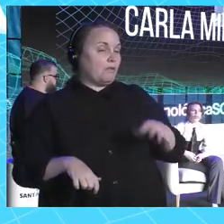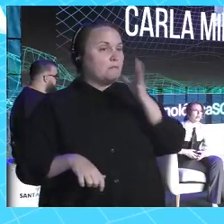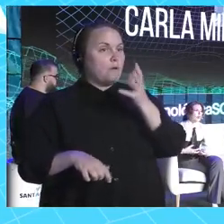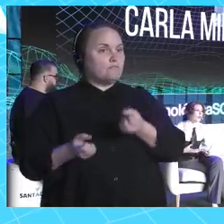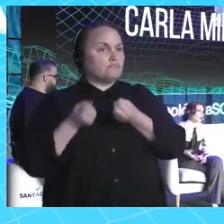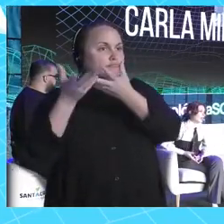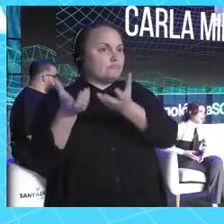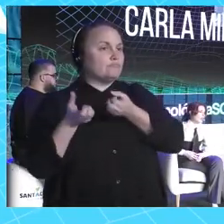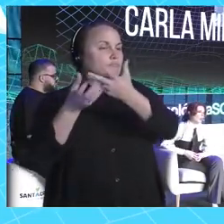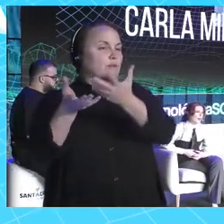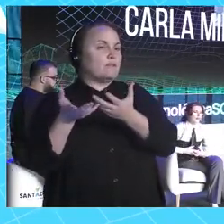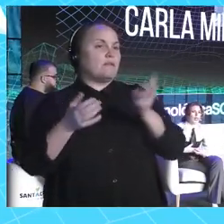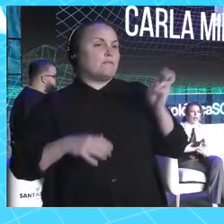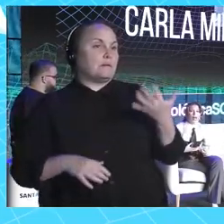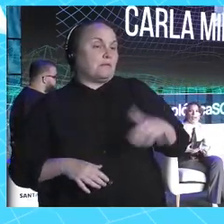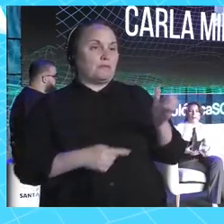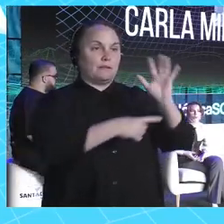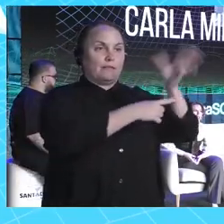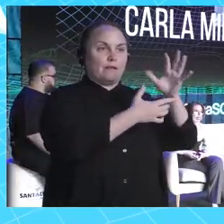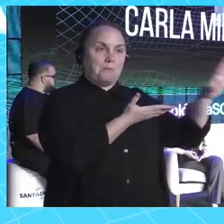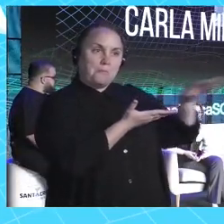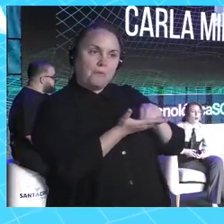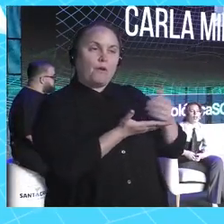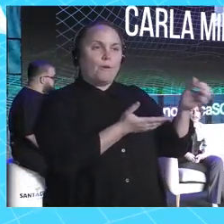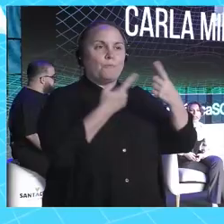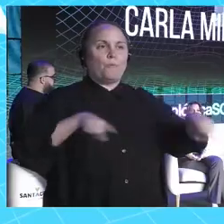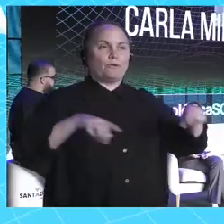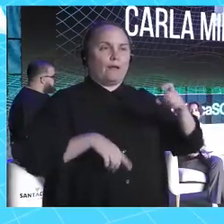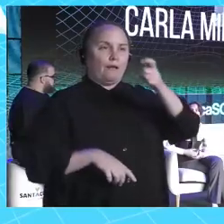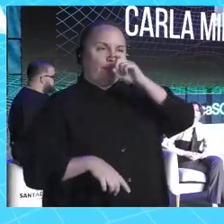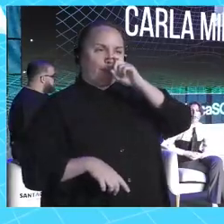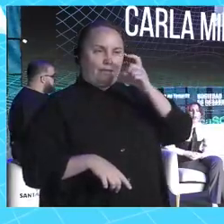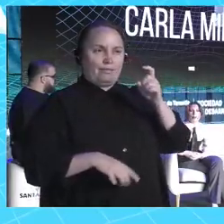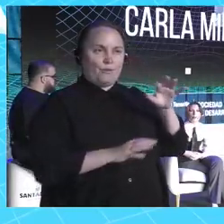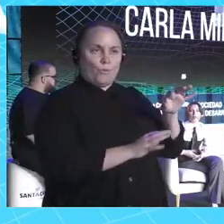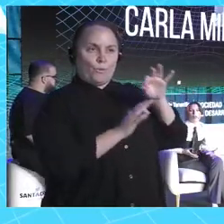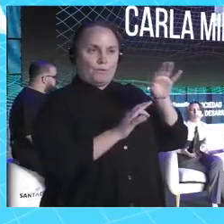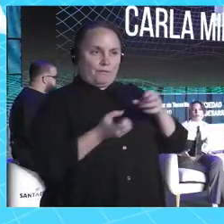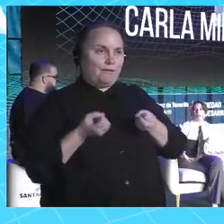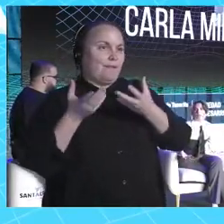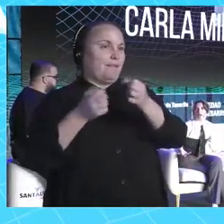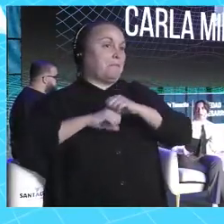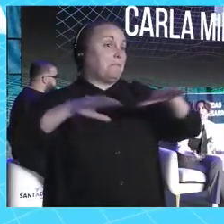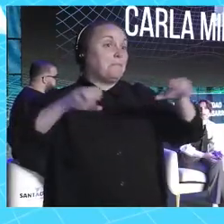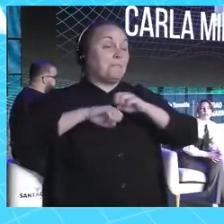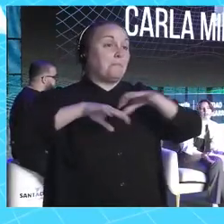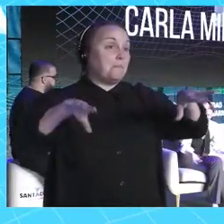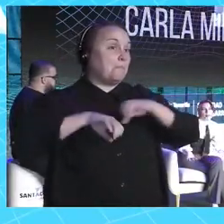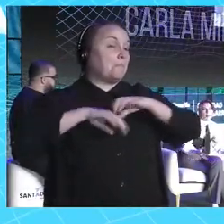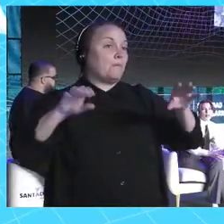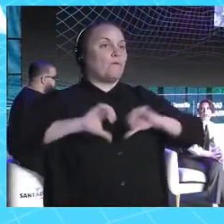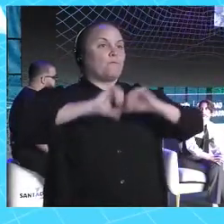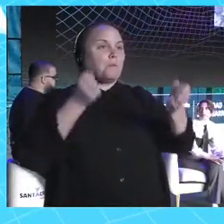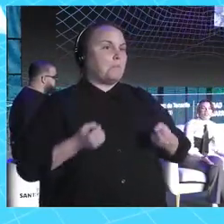inspirado en Fuentes cinematográficas música antigua entonces pues es una forma de